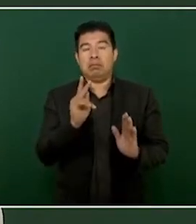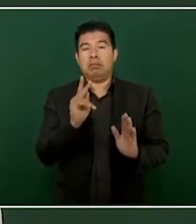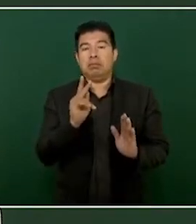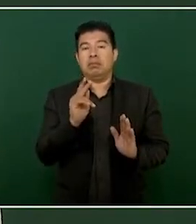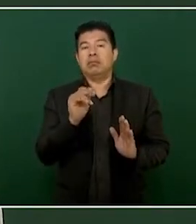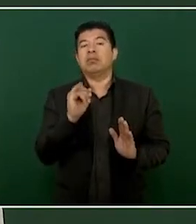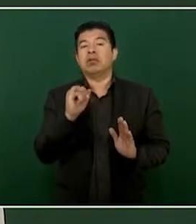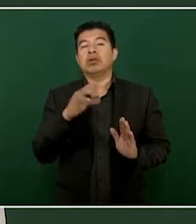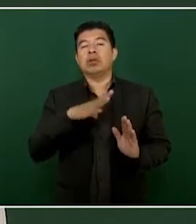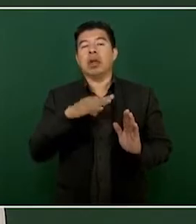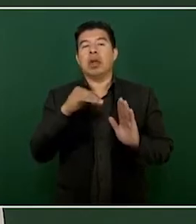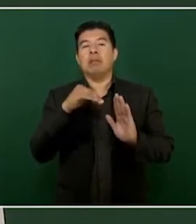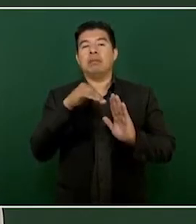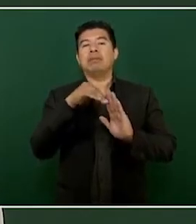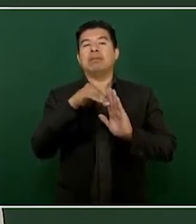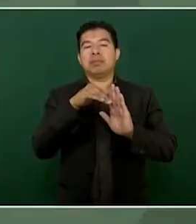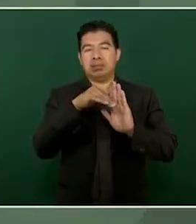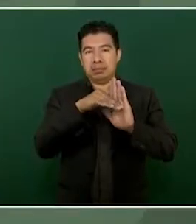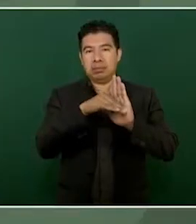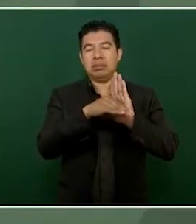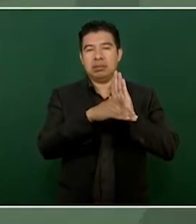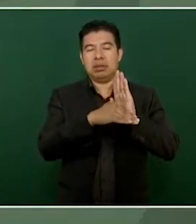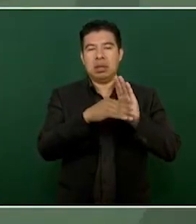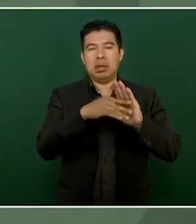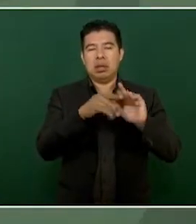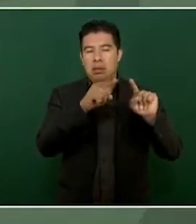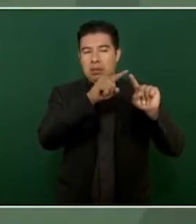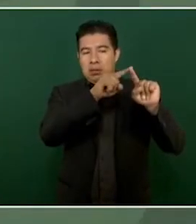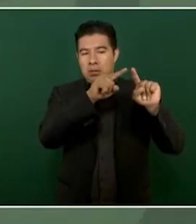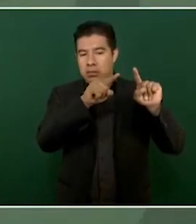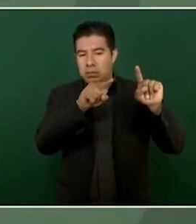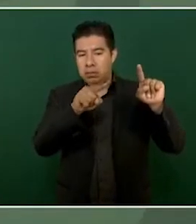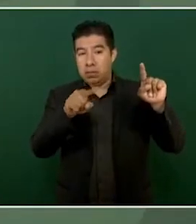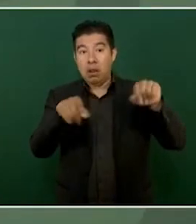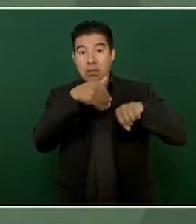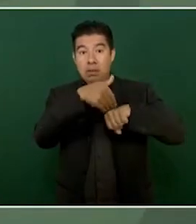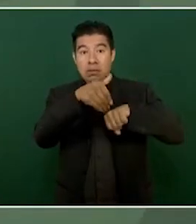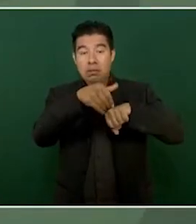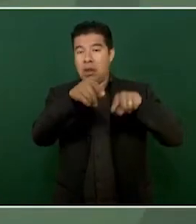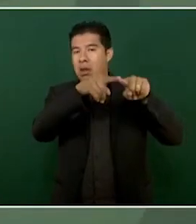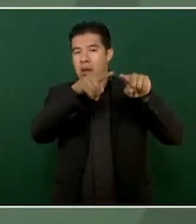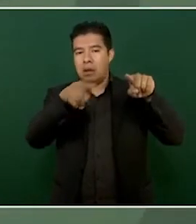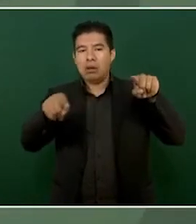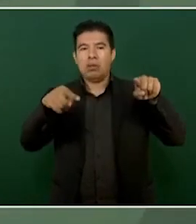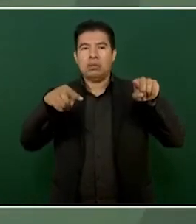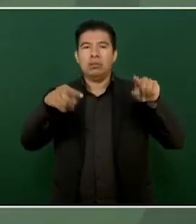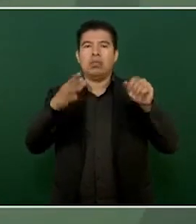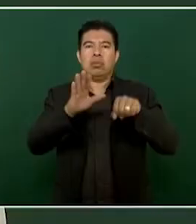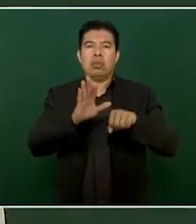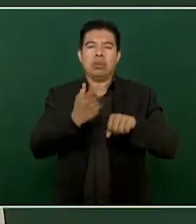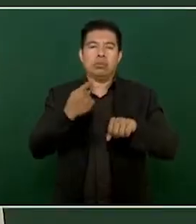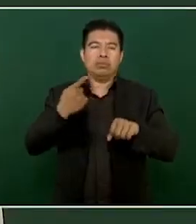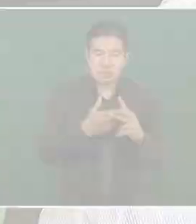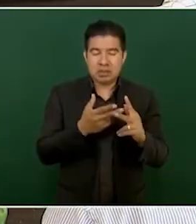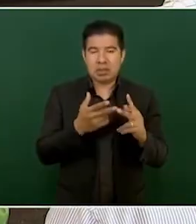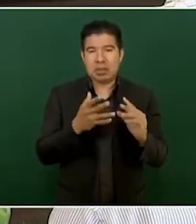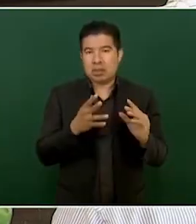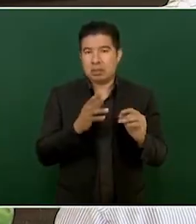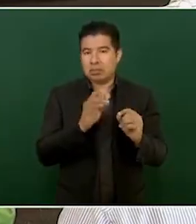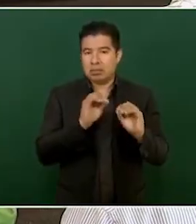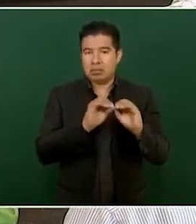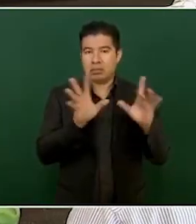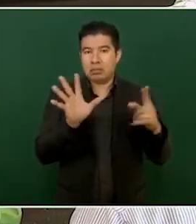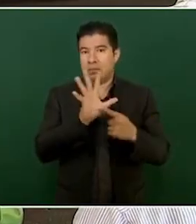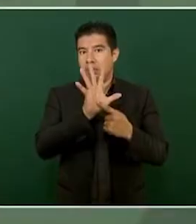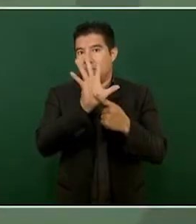con una tendencia a la baja, porque estamos trabajando todos los días con ese propósito. En el